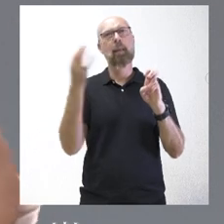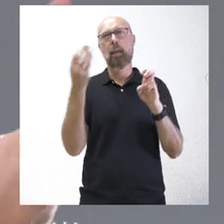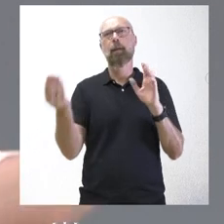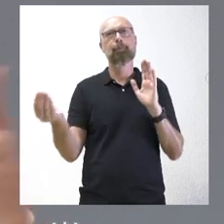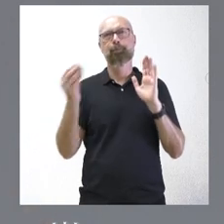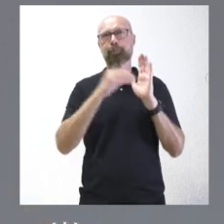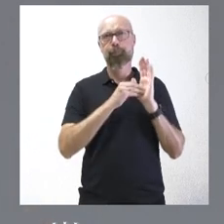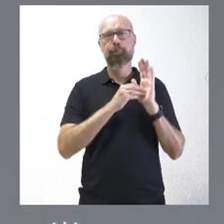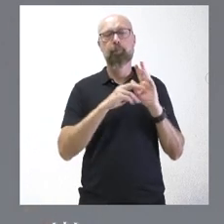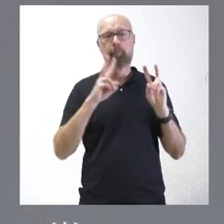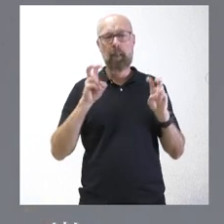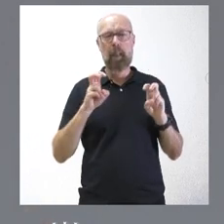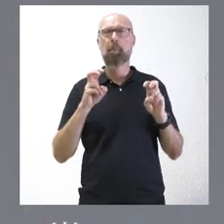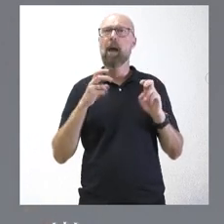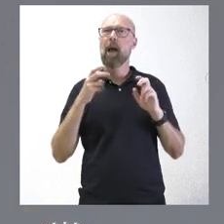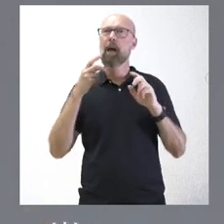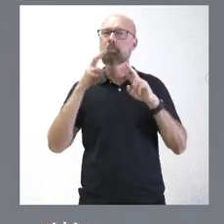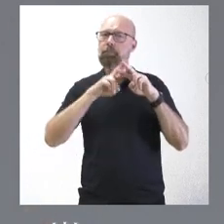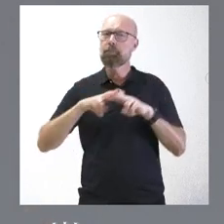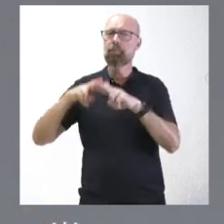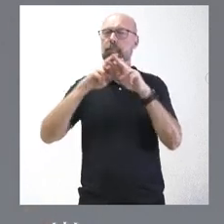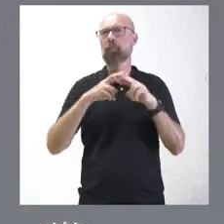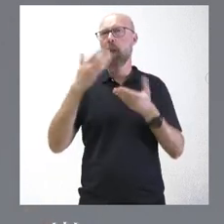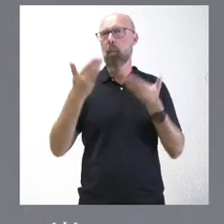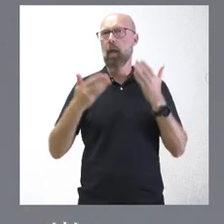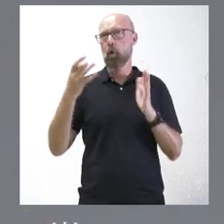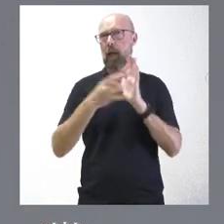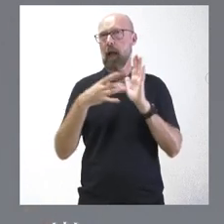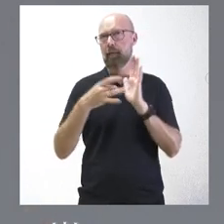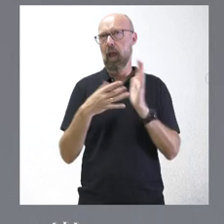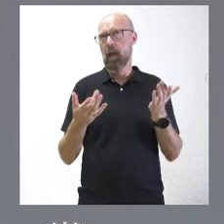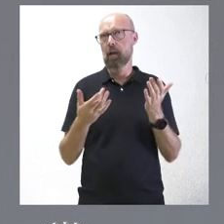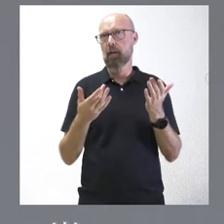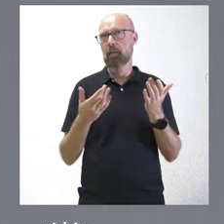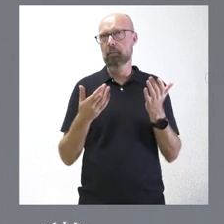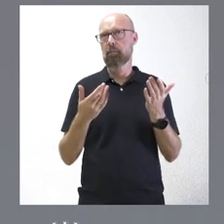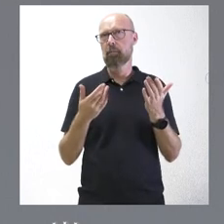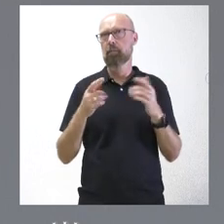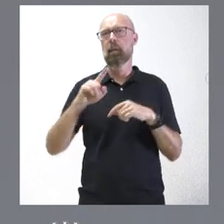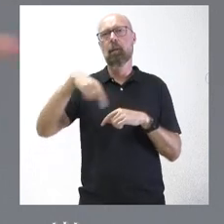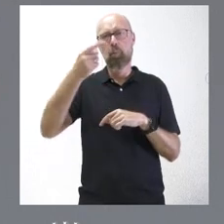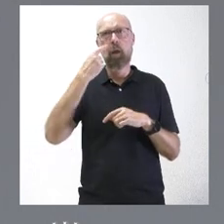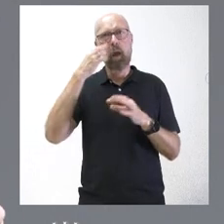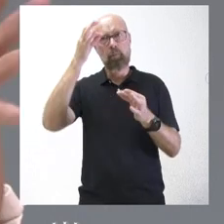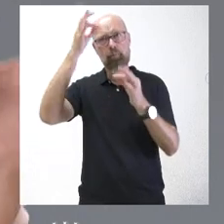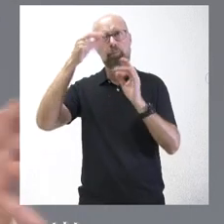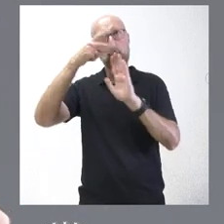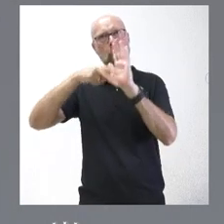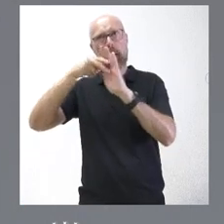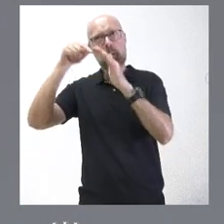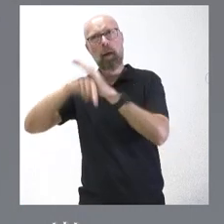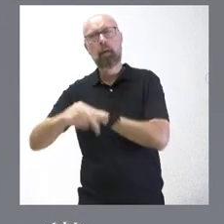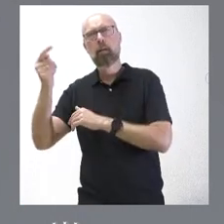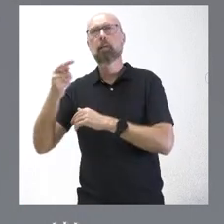de esa evaluación de calidad que habrá que definir posteriormente los parámetros de la misma pero que no van a ser solo parámetros